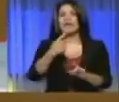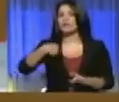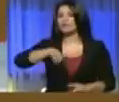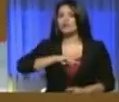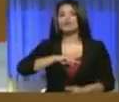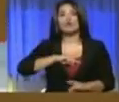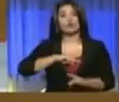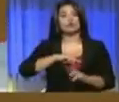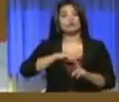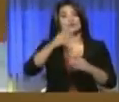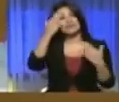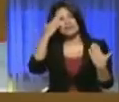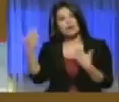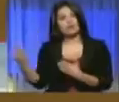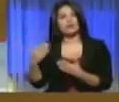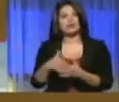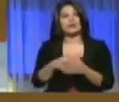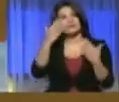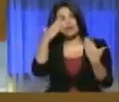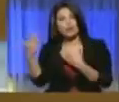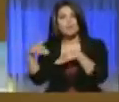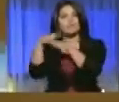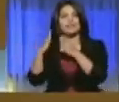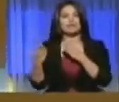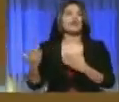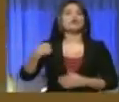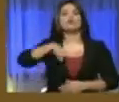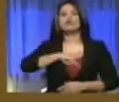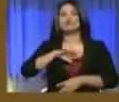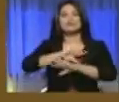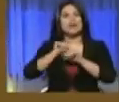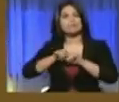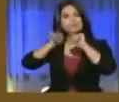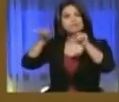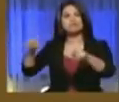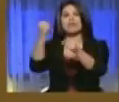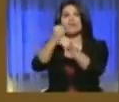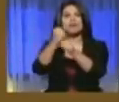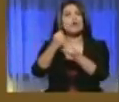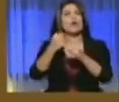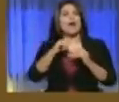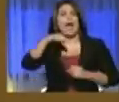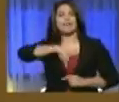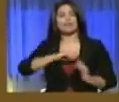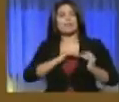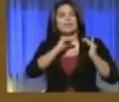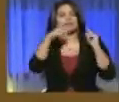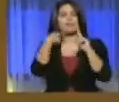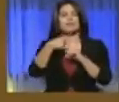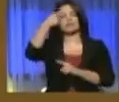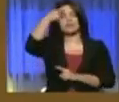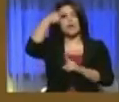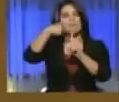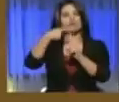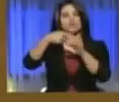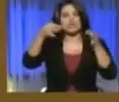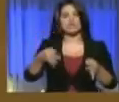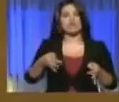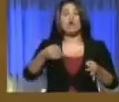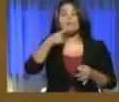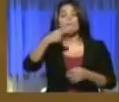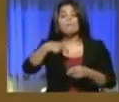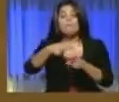su saludo. Insisto, estamos desplegados con gran esperanza y mucho optimismo para muy pronto usted